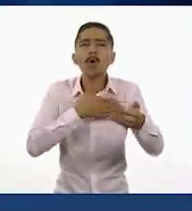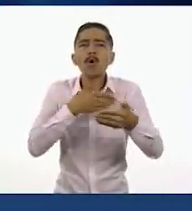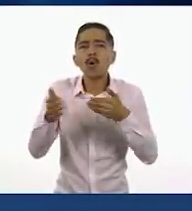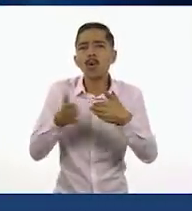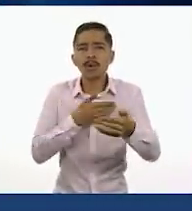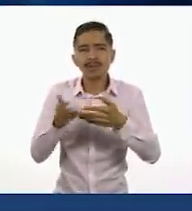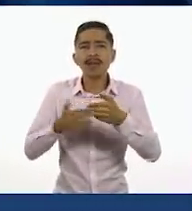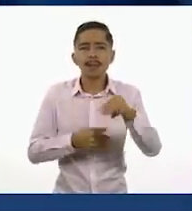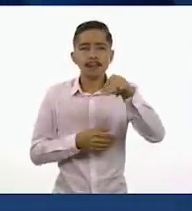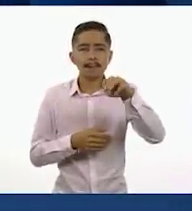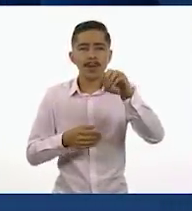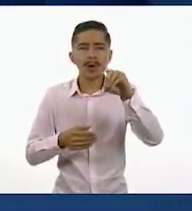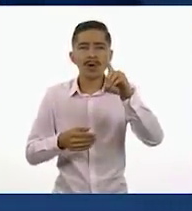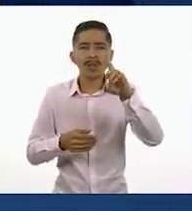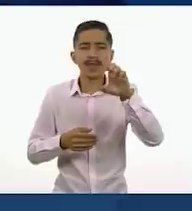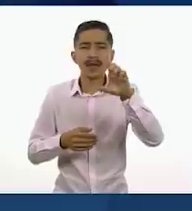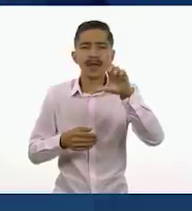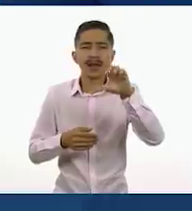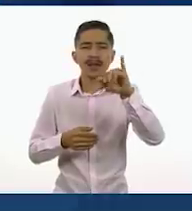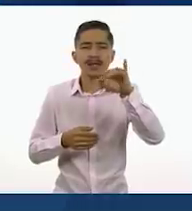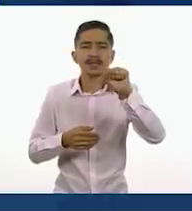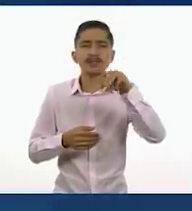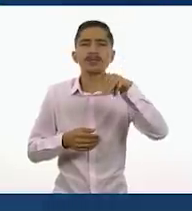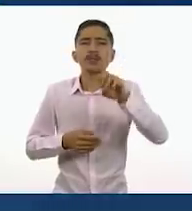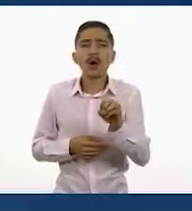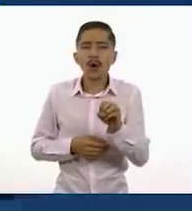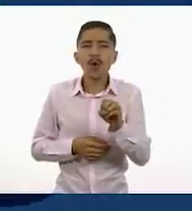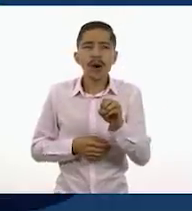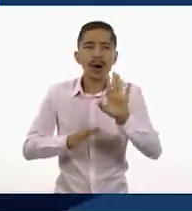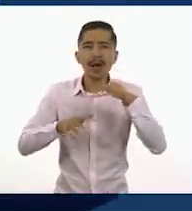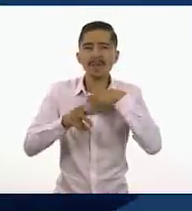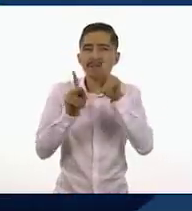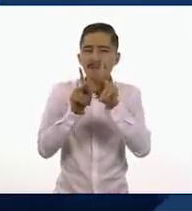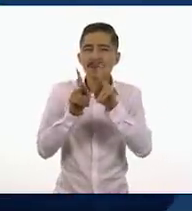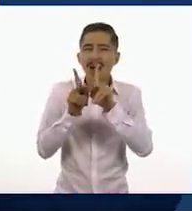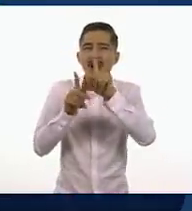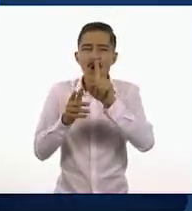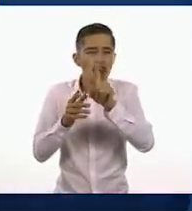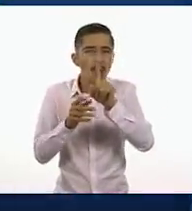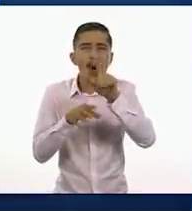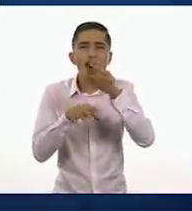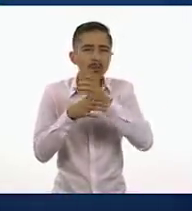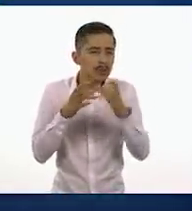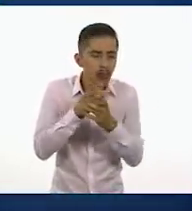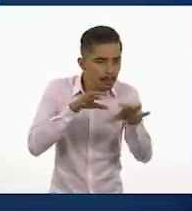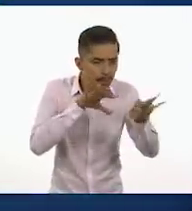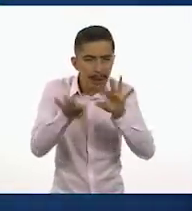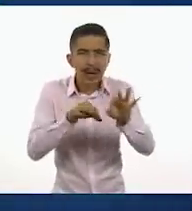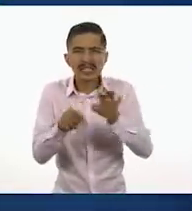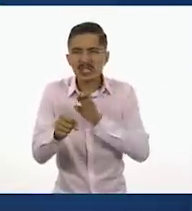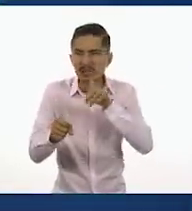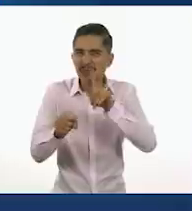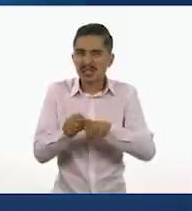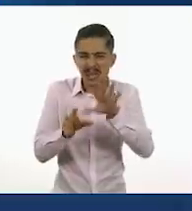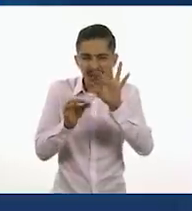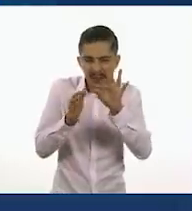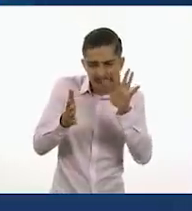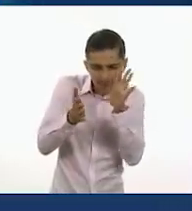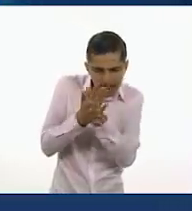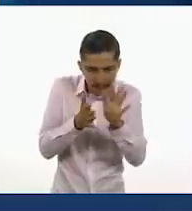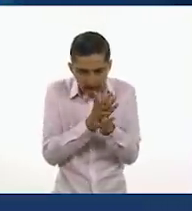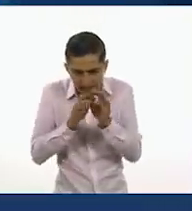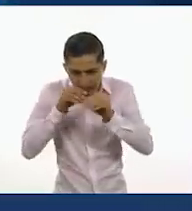una prima que le encanta pasar el tiempo así, juntando piezas pequeñitas de plástico y usa un pegamento especial y luego las